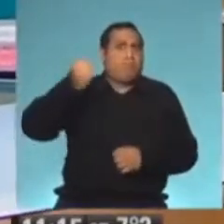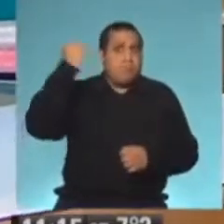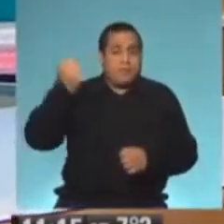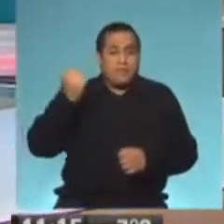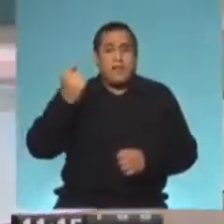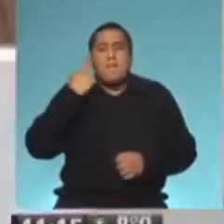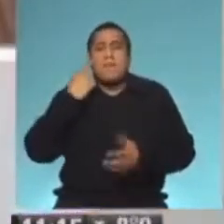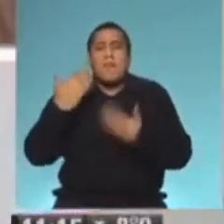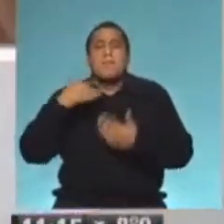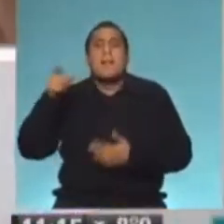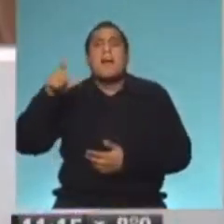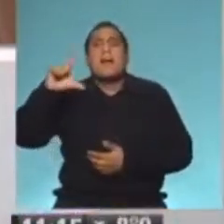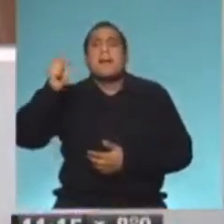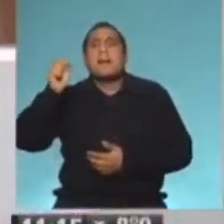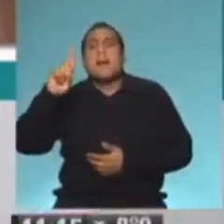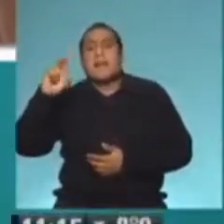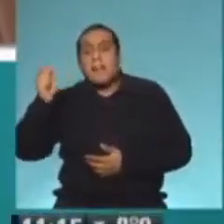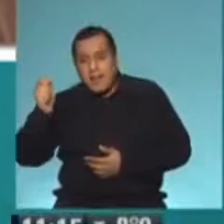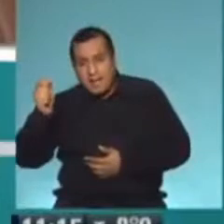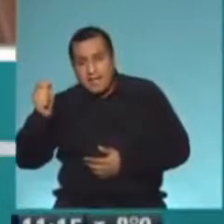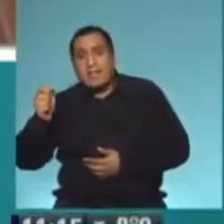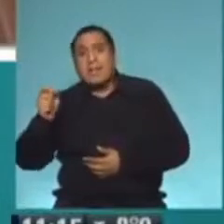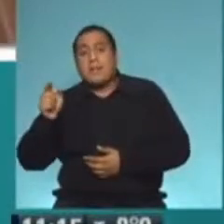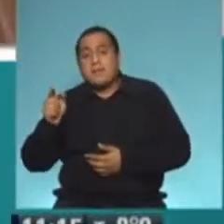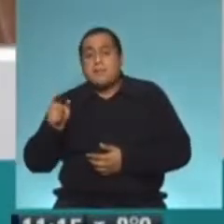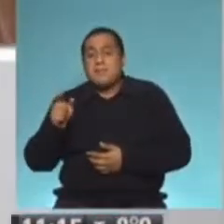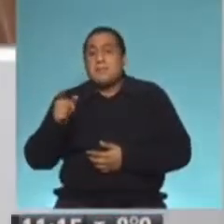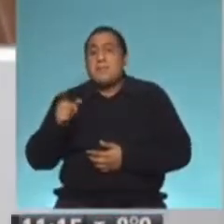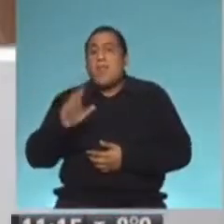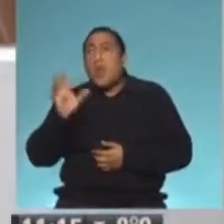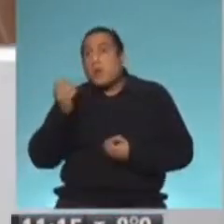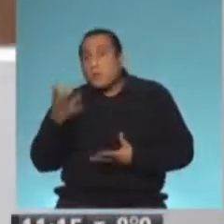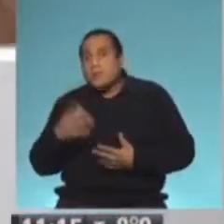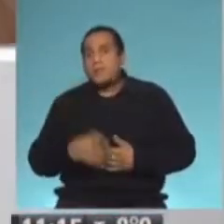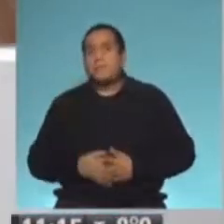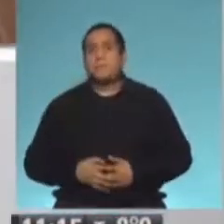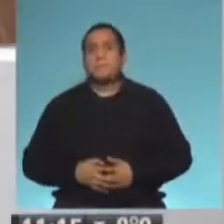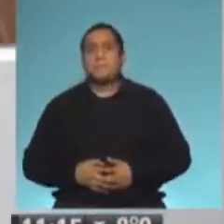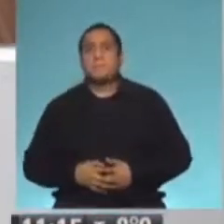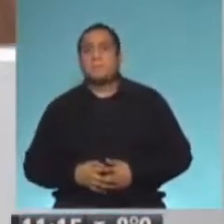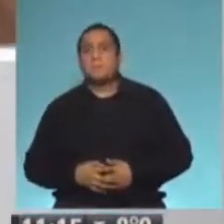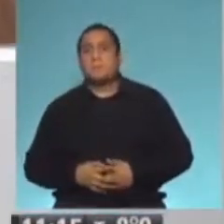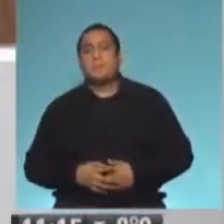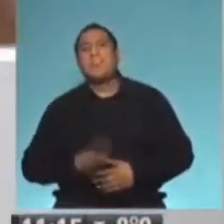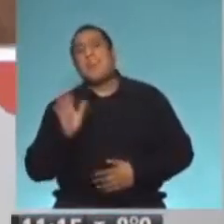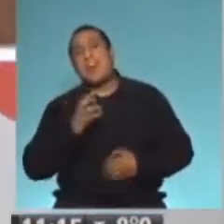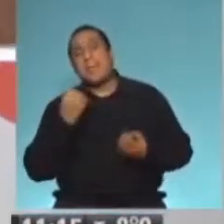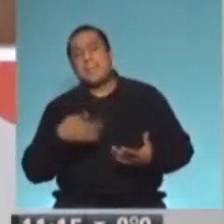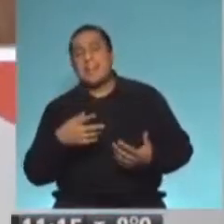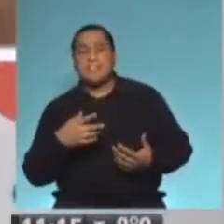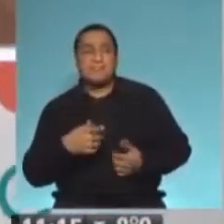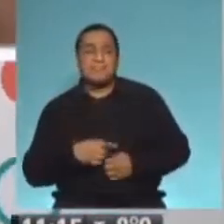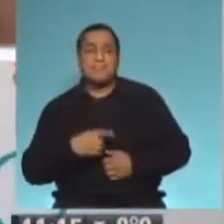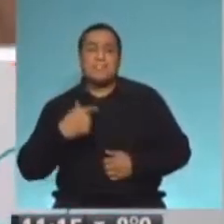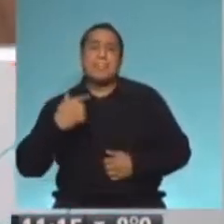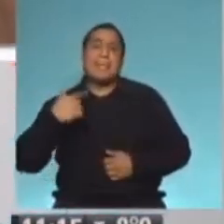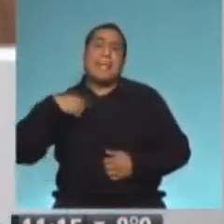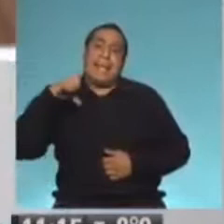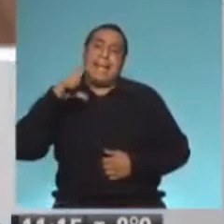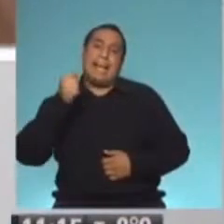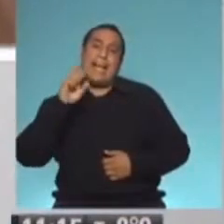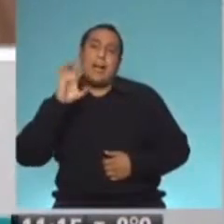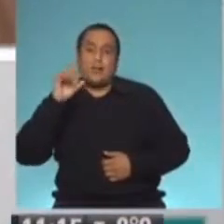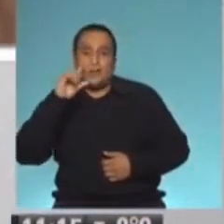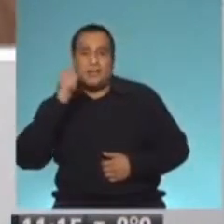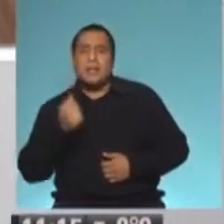a hablar con Carla Aldazoro. Bien digo, Carla, ¿cómo estás? Hola, ¿qué tal? ¿Cómo estás? Carolina es mi nombre. Carolina, y